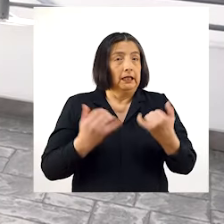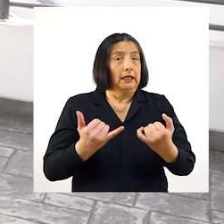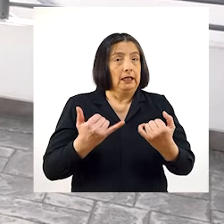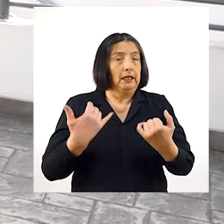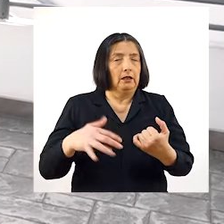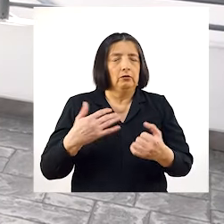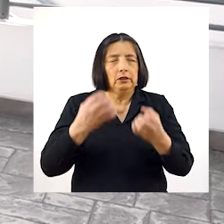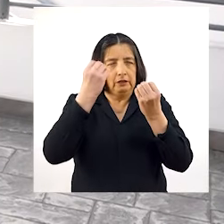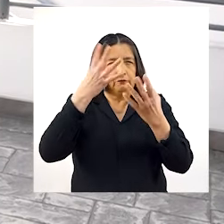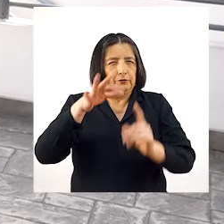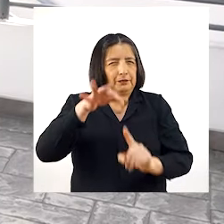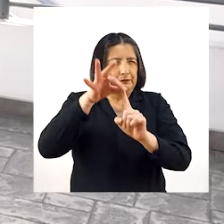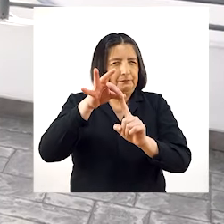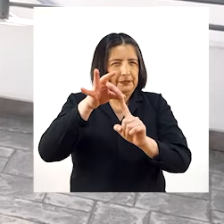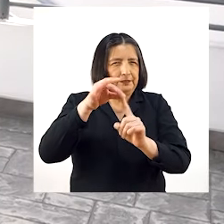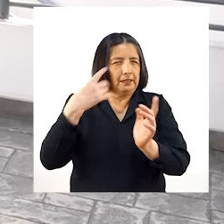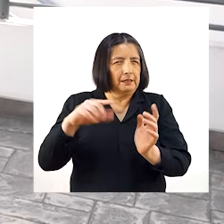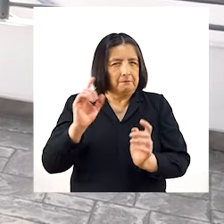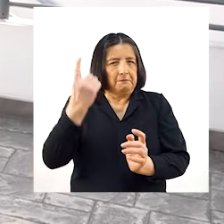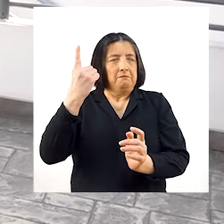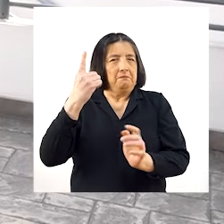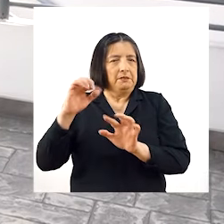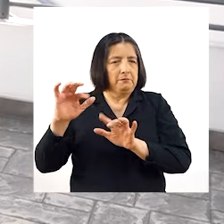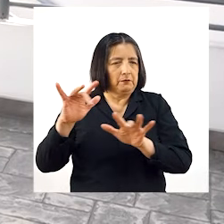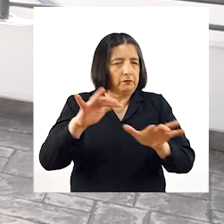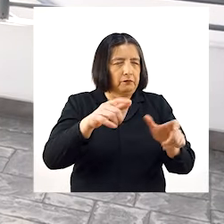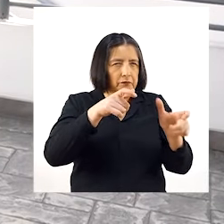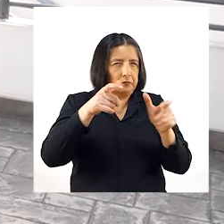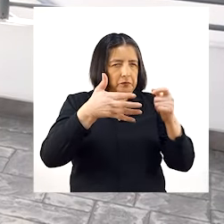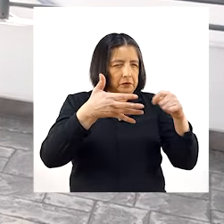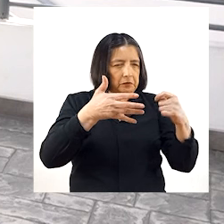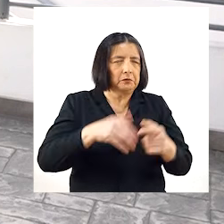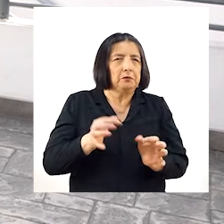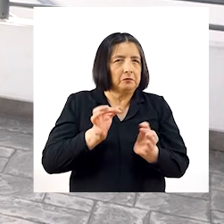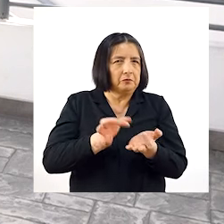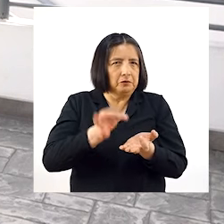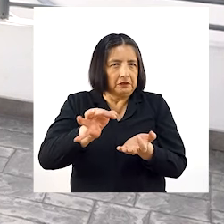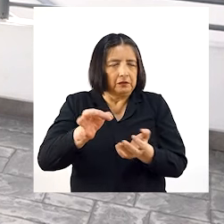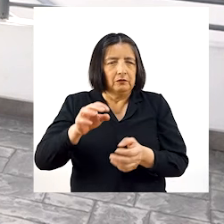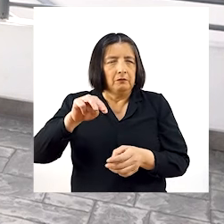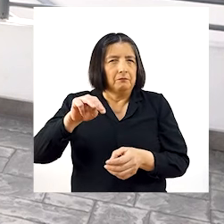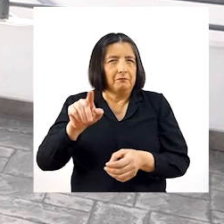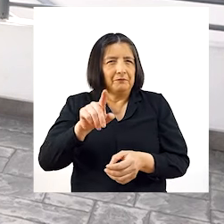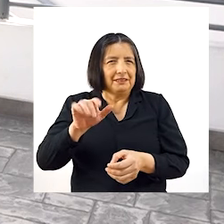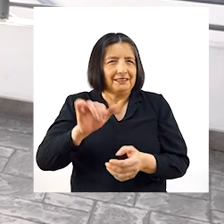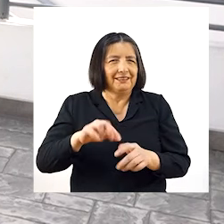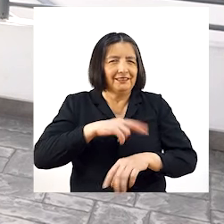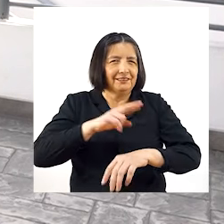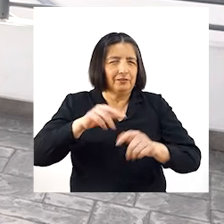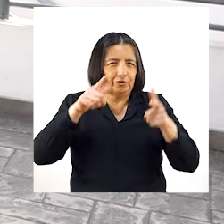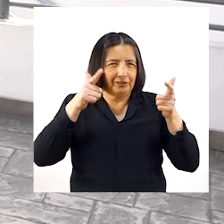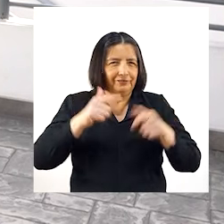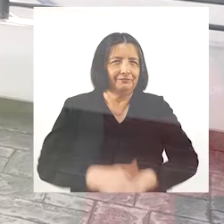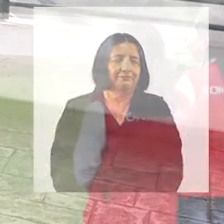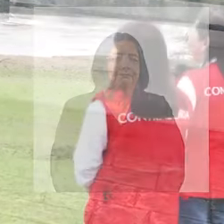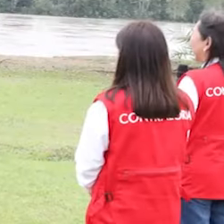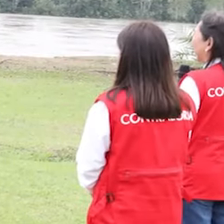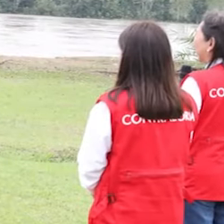Ahora veamos nuestro informe especial sobre el primer operativo de control en un distrito, Mazán, en la región Loreto.